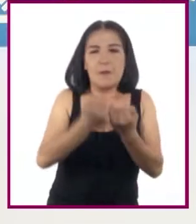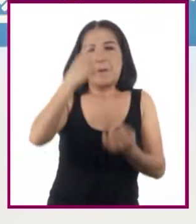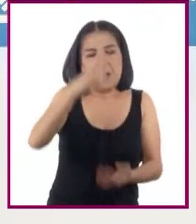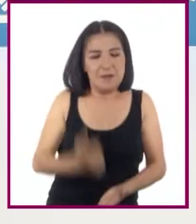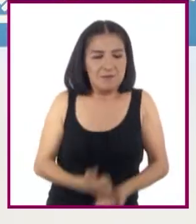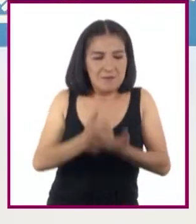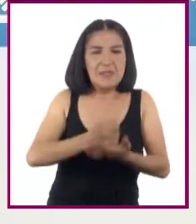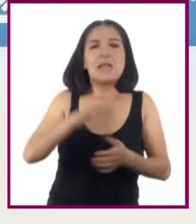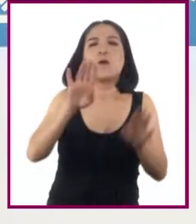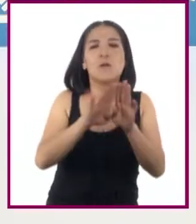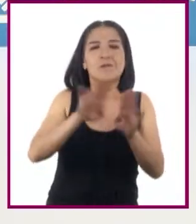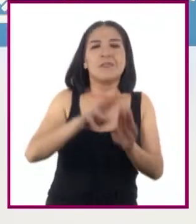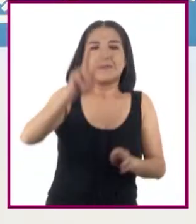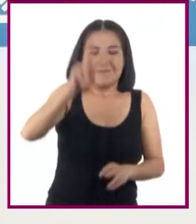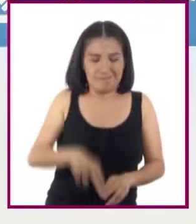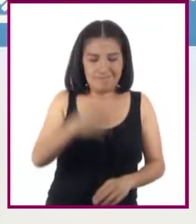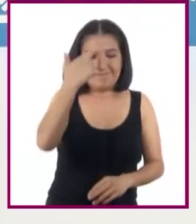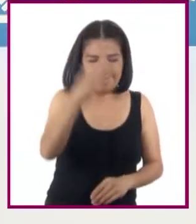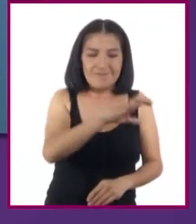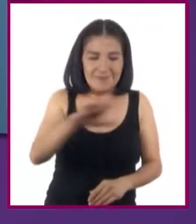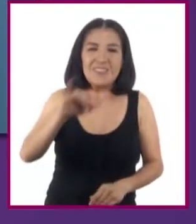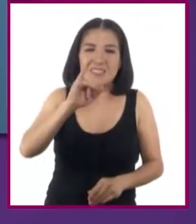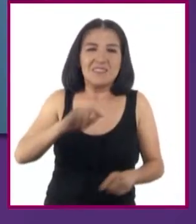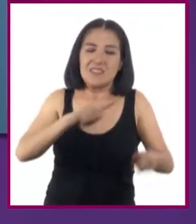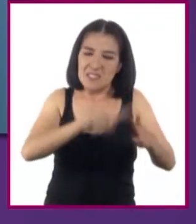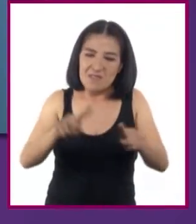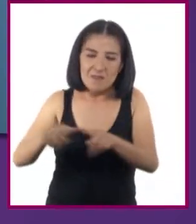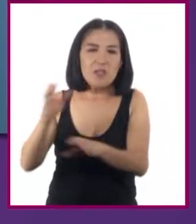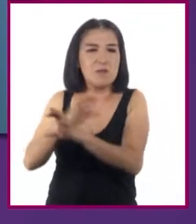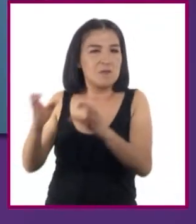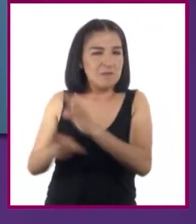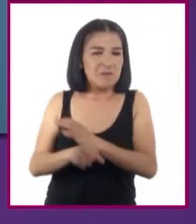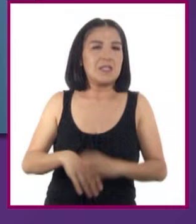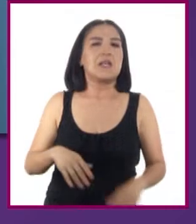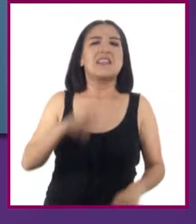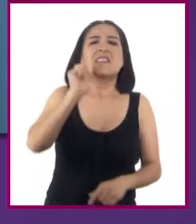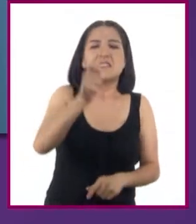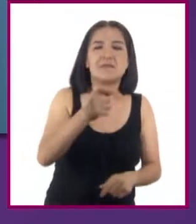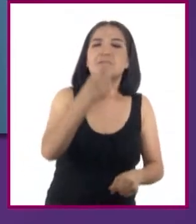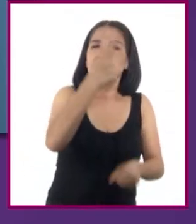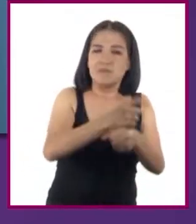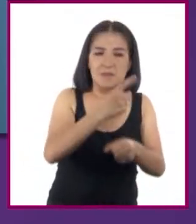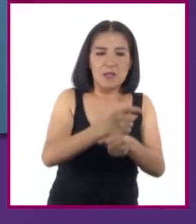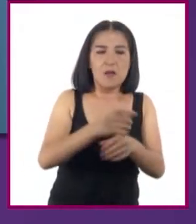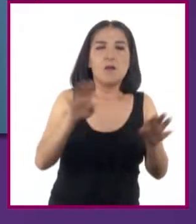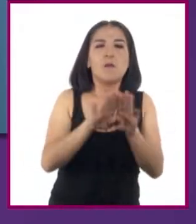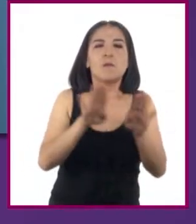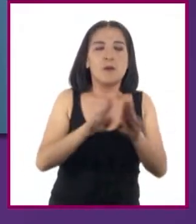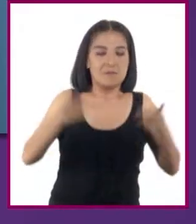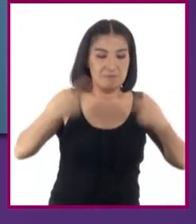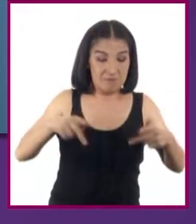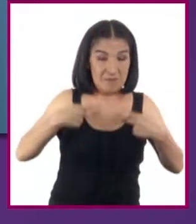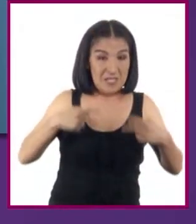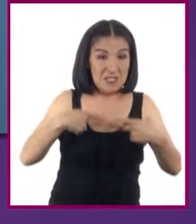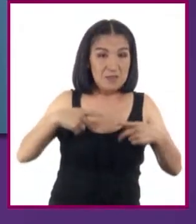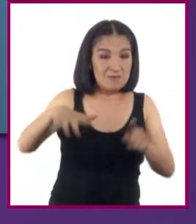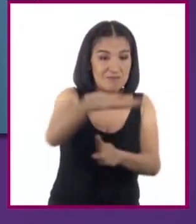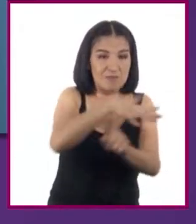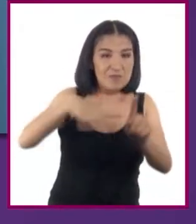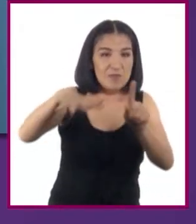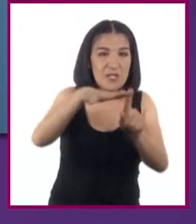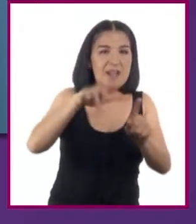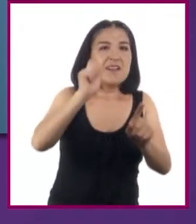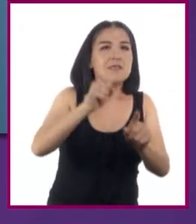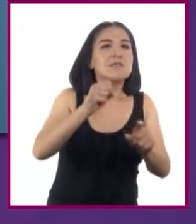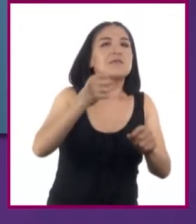debemos reconocer que hay diferentes factores. Uno de ellos es la manera en que la sociedad se relaciona con